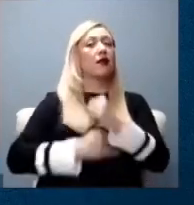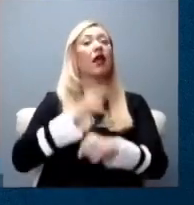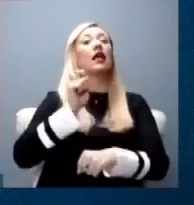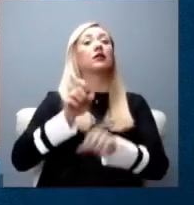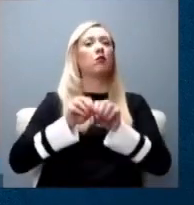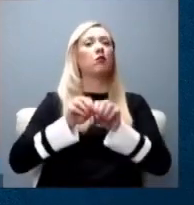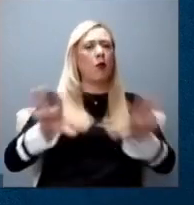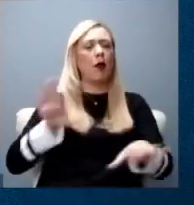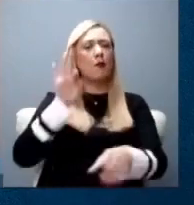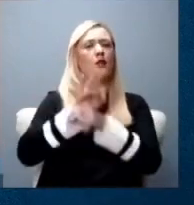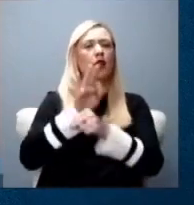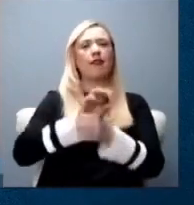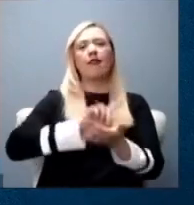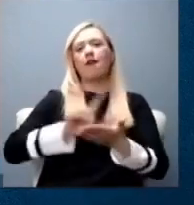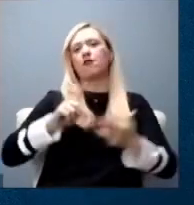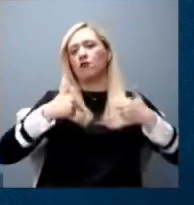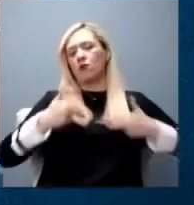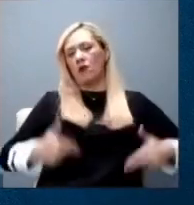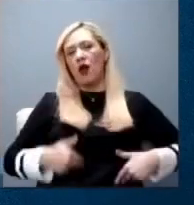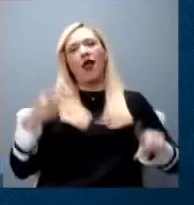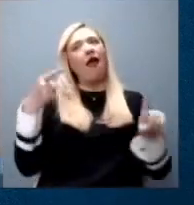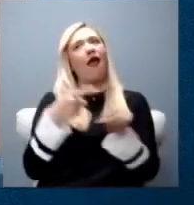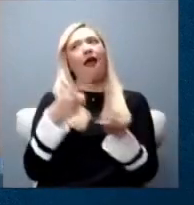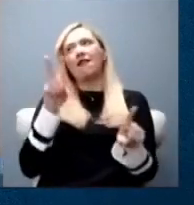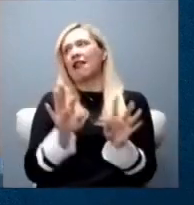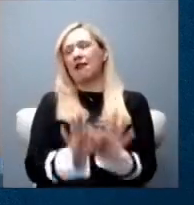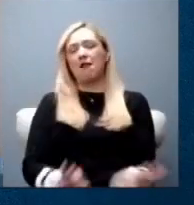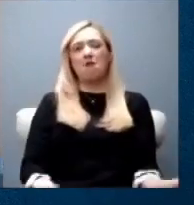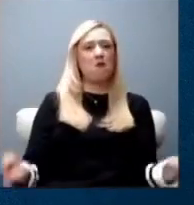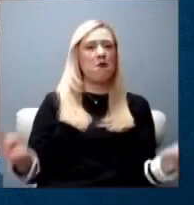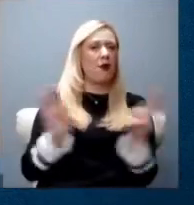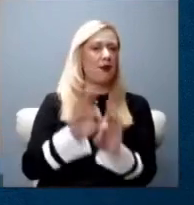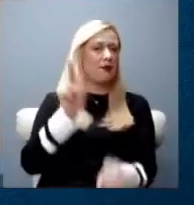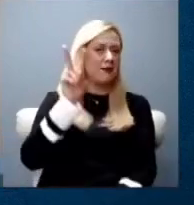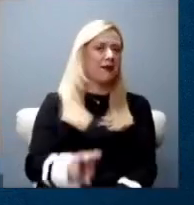proteger los derechos humanos. Entonces, son actores fundamentales sin duda alguna.